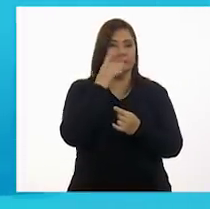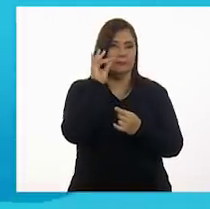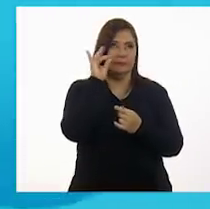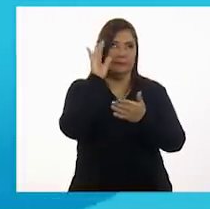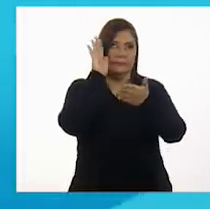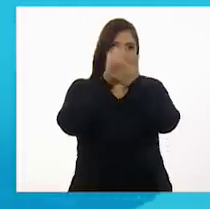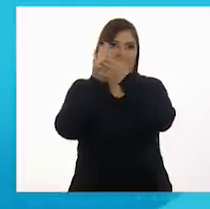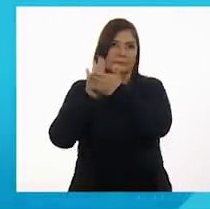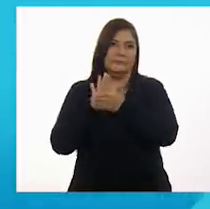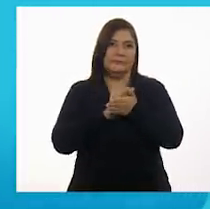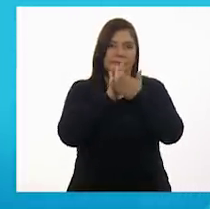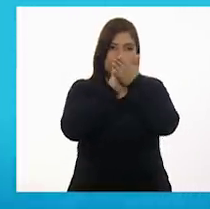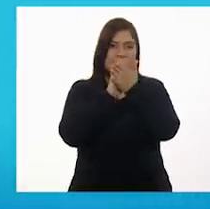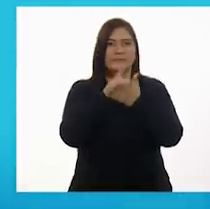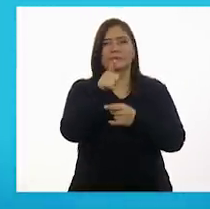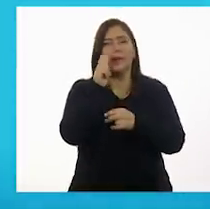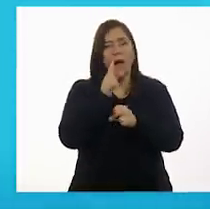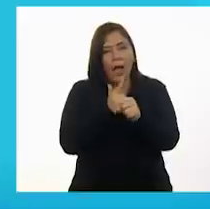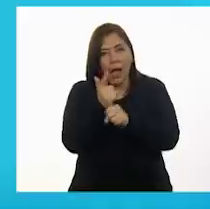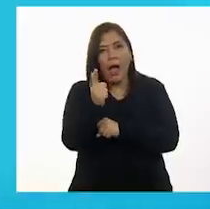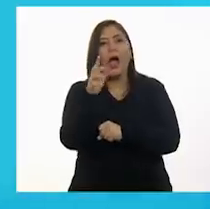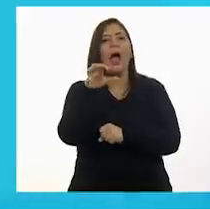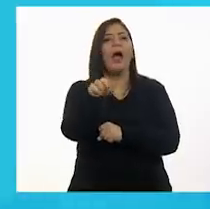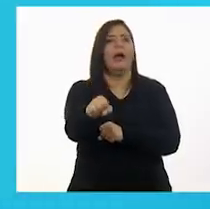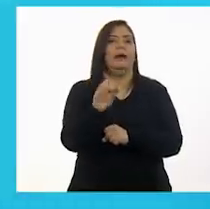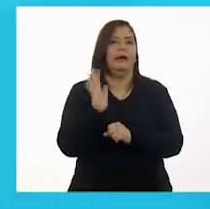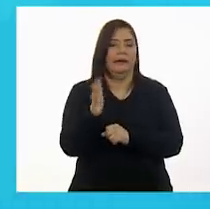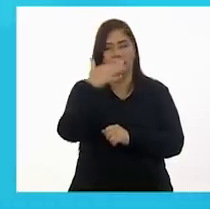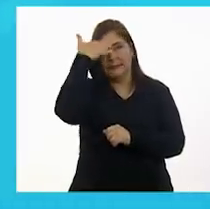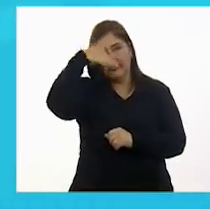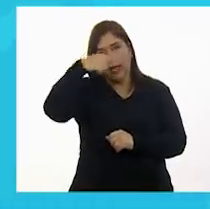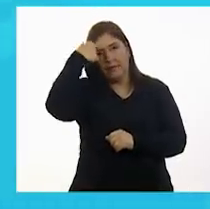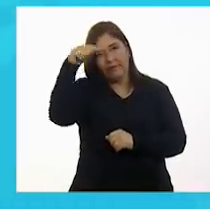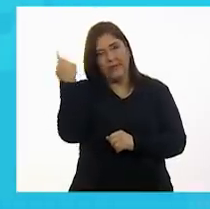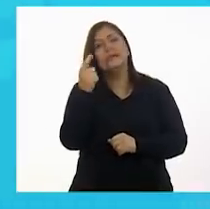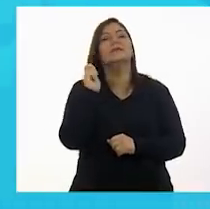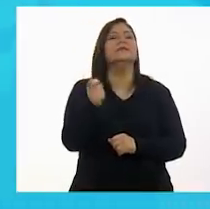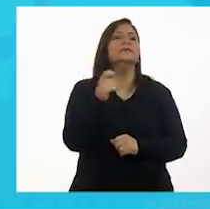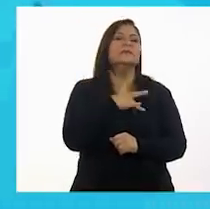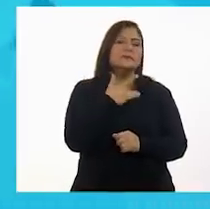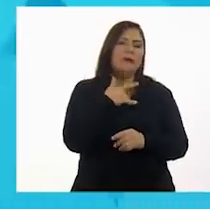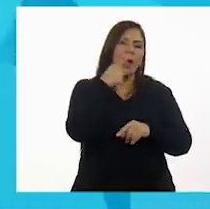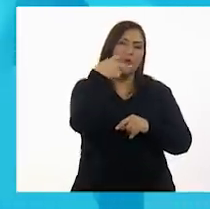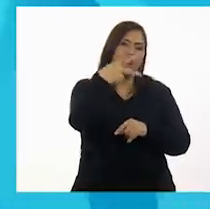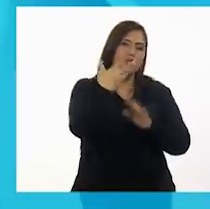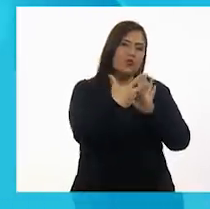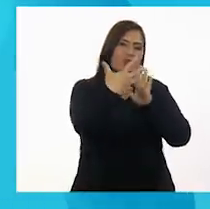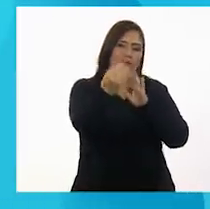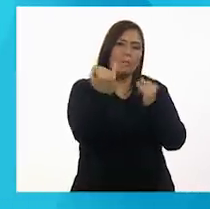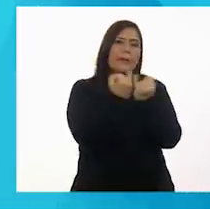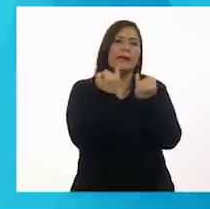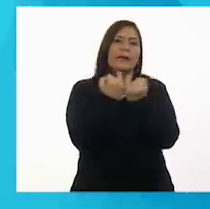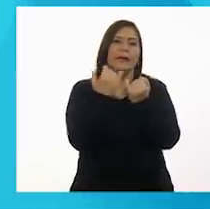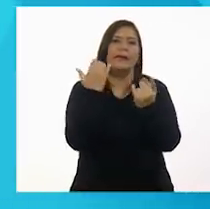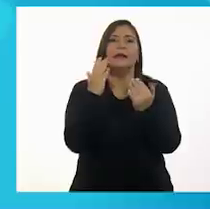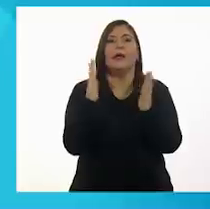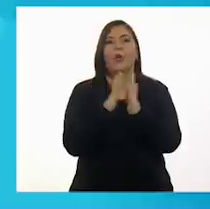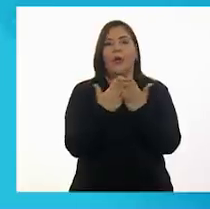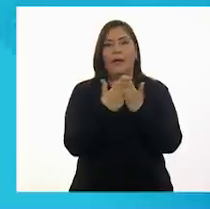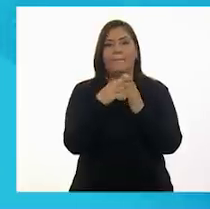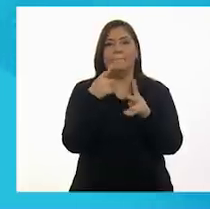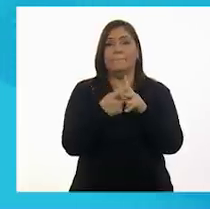de pegar para que ustedes vayan reconociendo y puedan ir haciendo también su ejercicio que tienen en su libro de